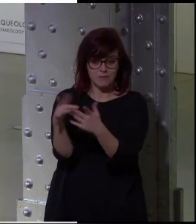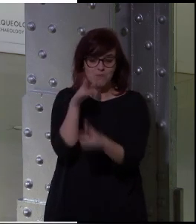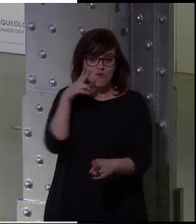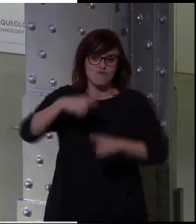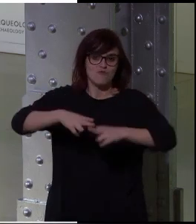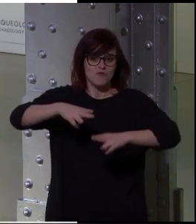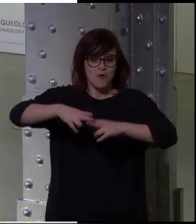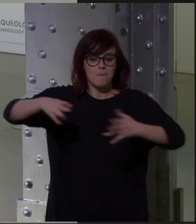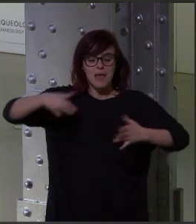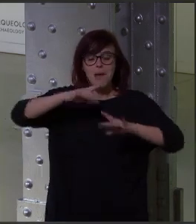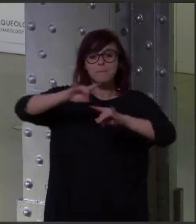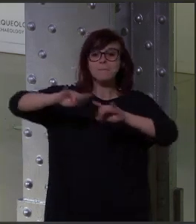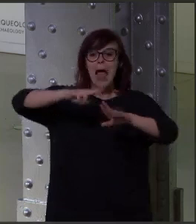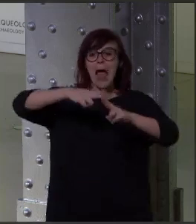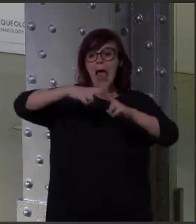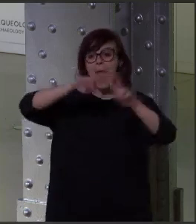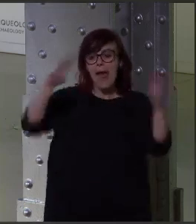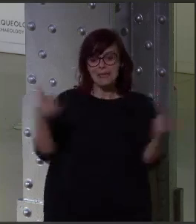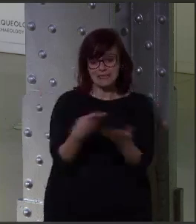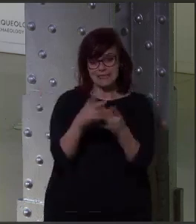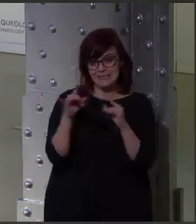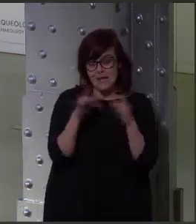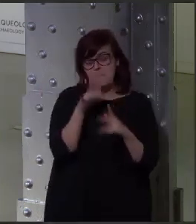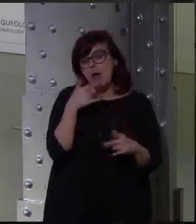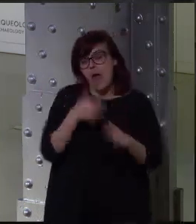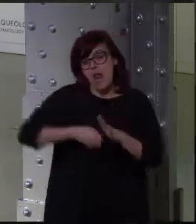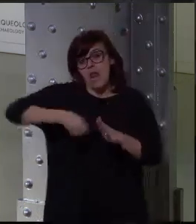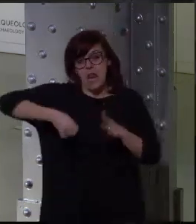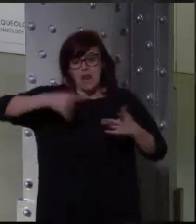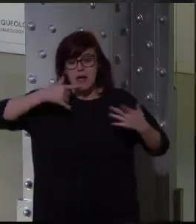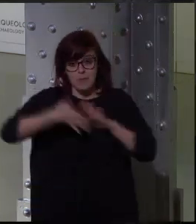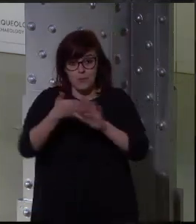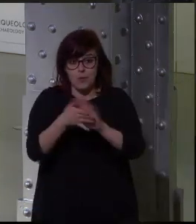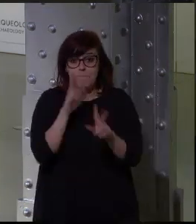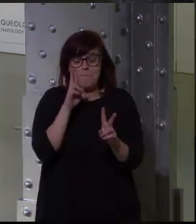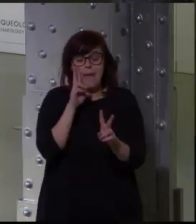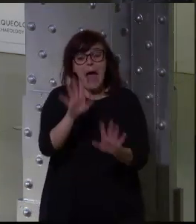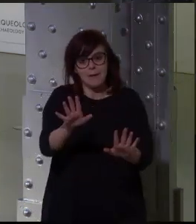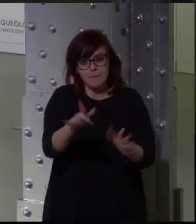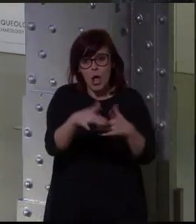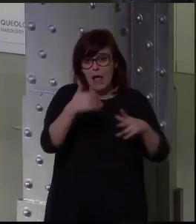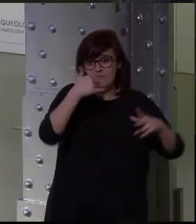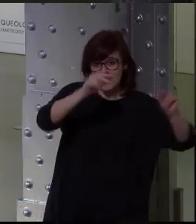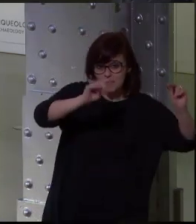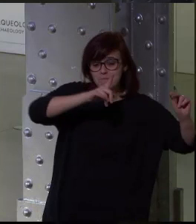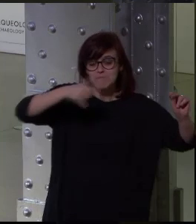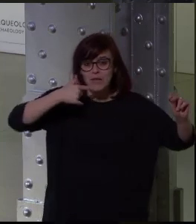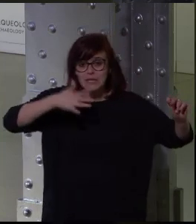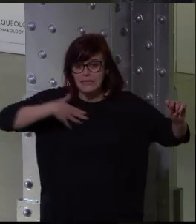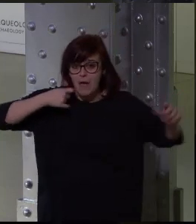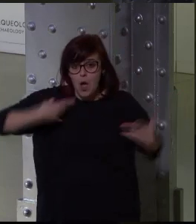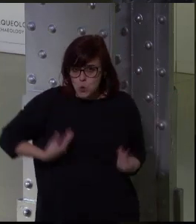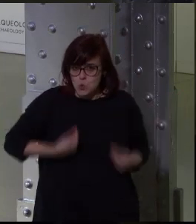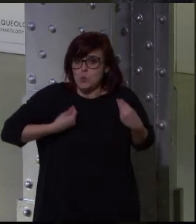llamarlo planeta Tierra. Y bueno, ya termino para no quedarnos con porque da miedo, esto realmente